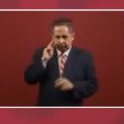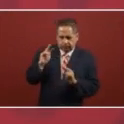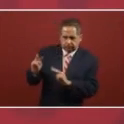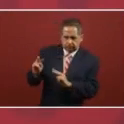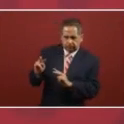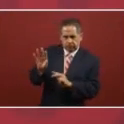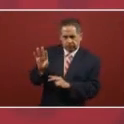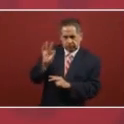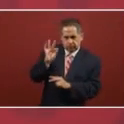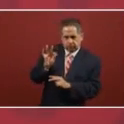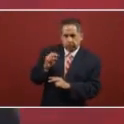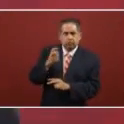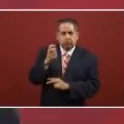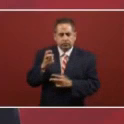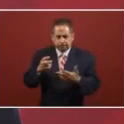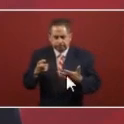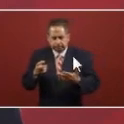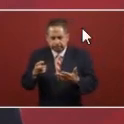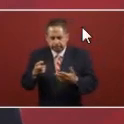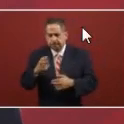que terminé